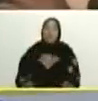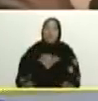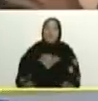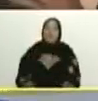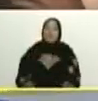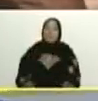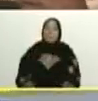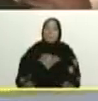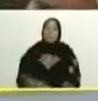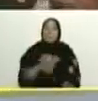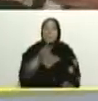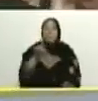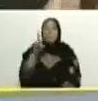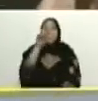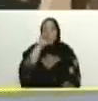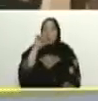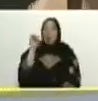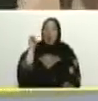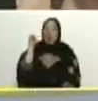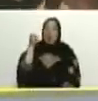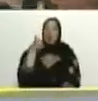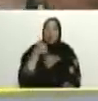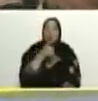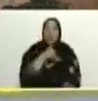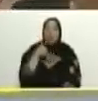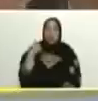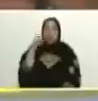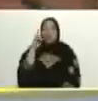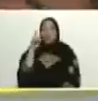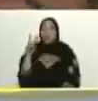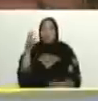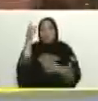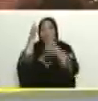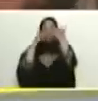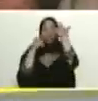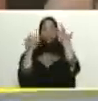Hace 21 años a esta hora. Y nosotros le dijimos